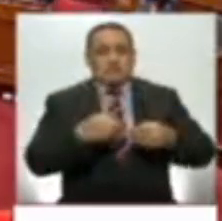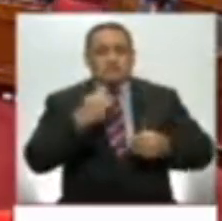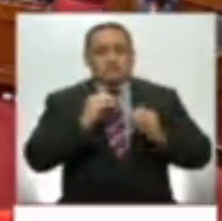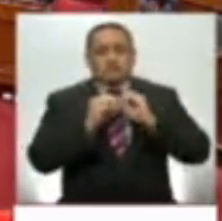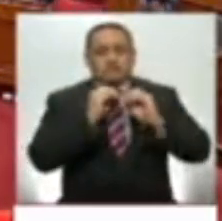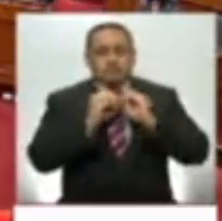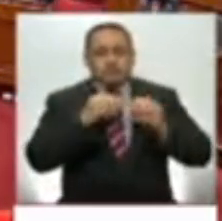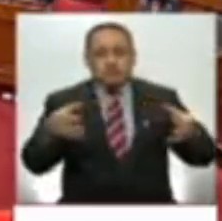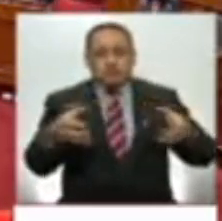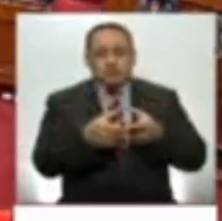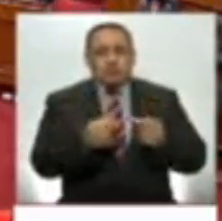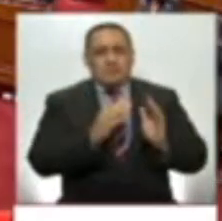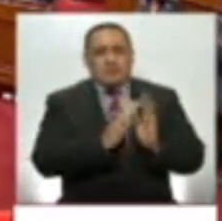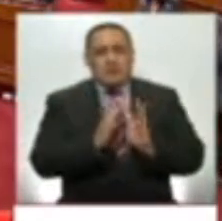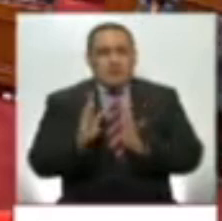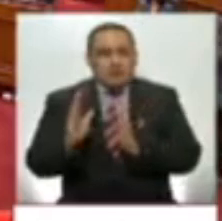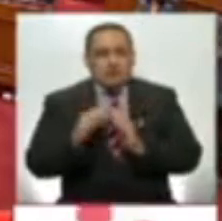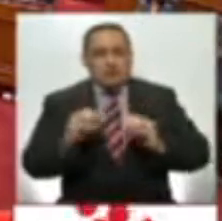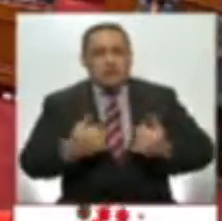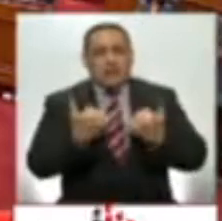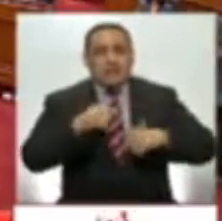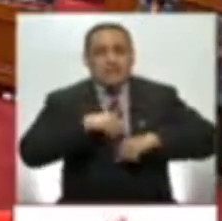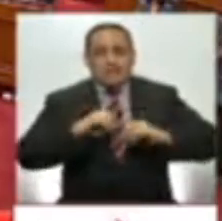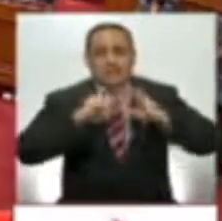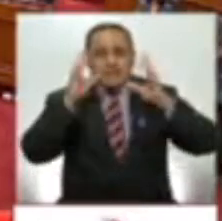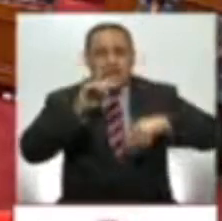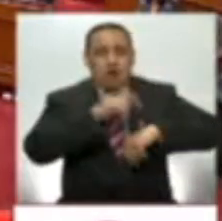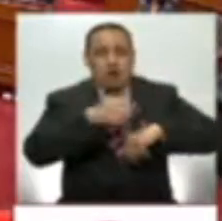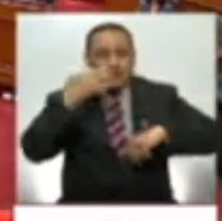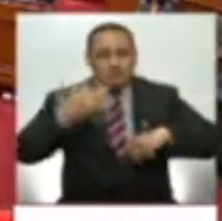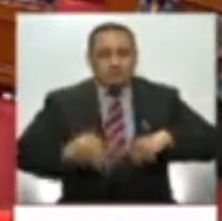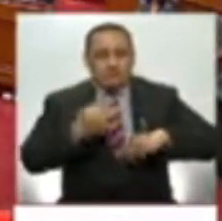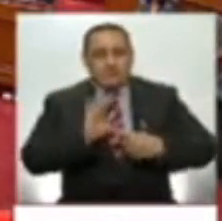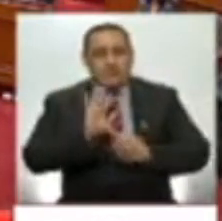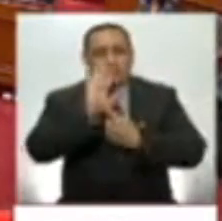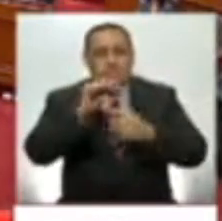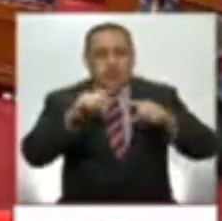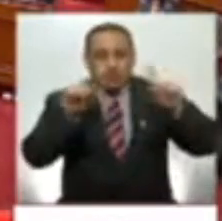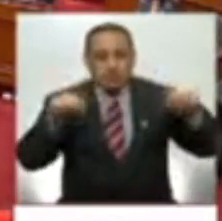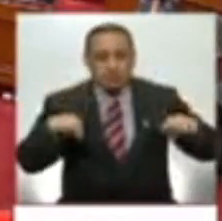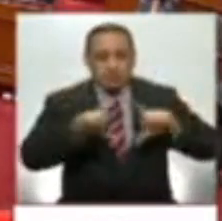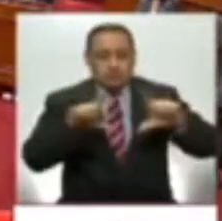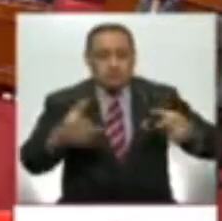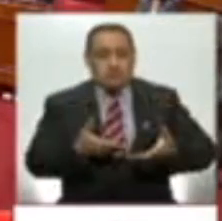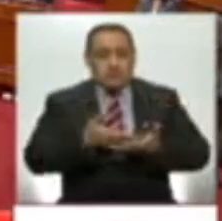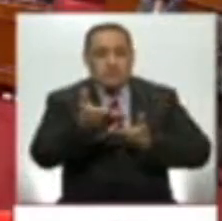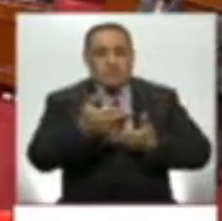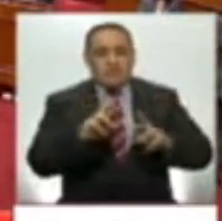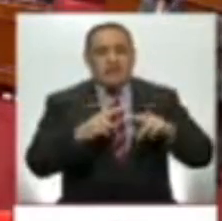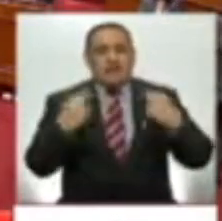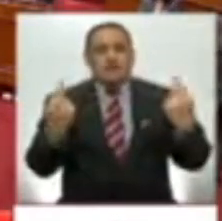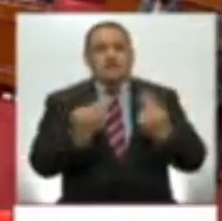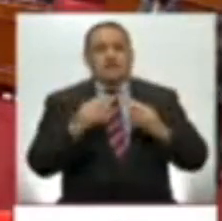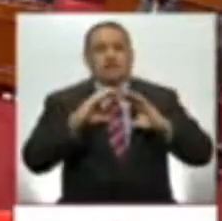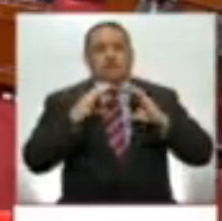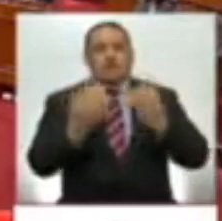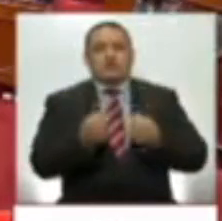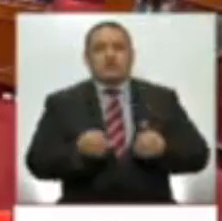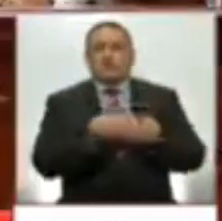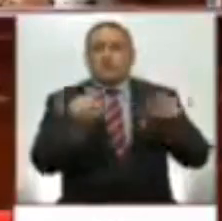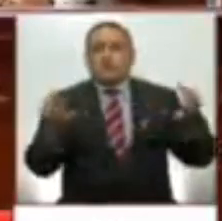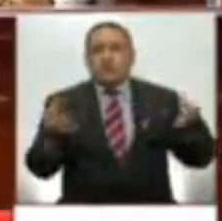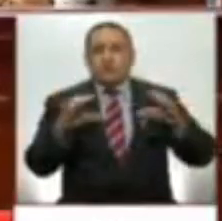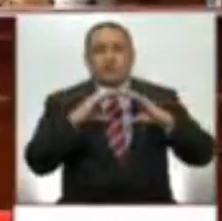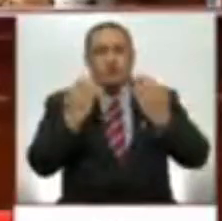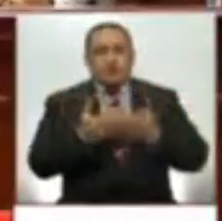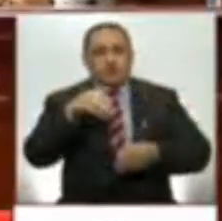de la Junta Preparatoria. En el día y hora señalados en la citación, presentes en el recinto donde se reúne el Congreso un número de